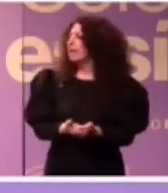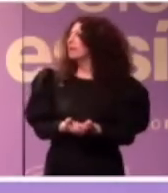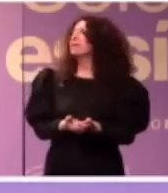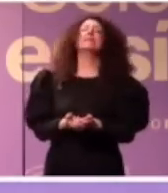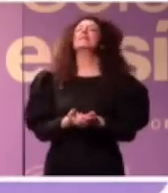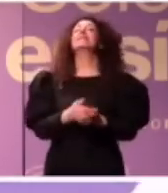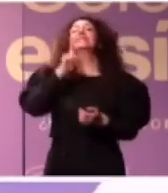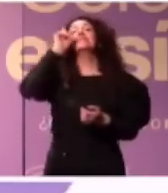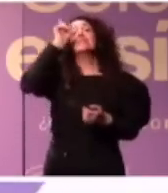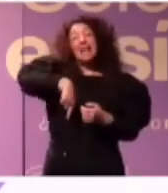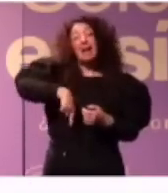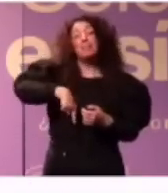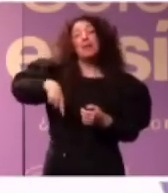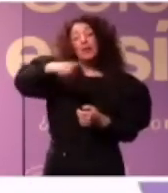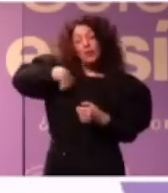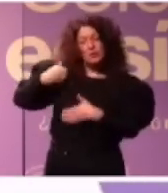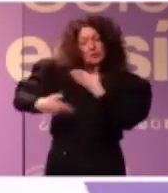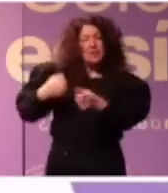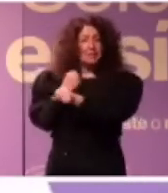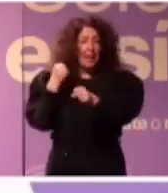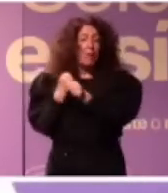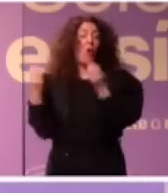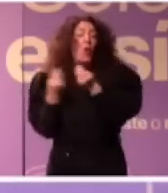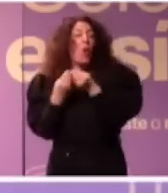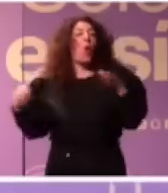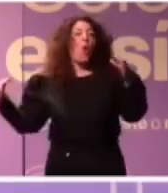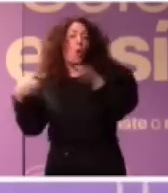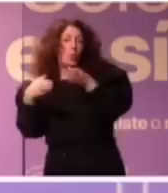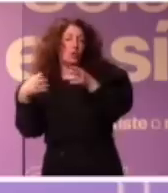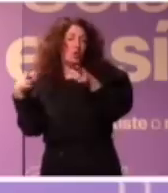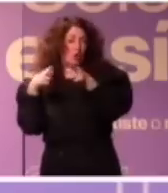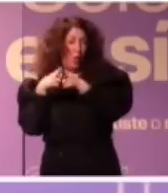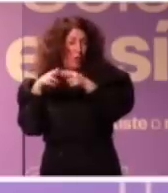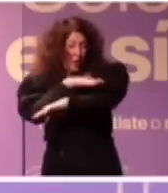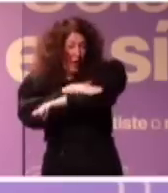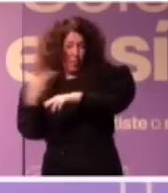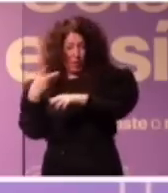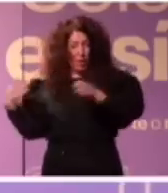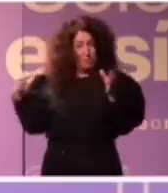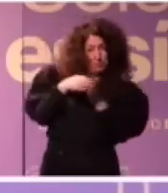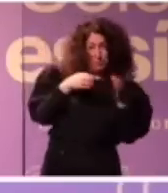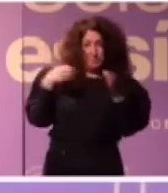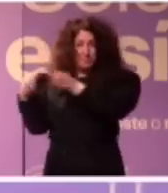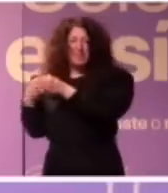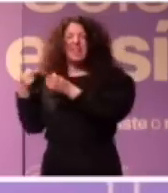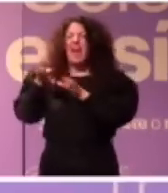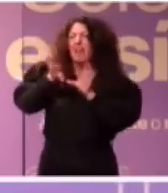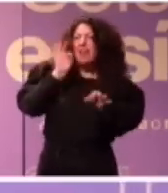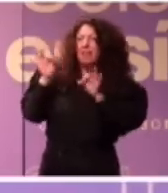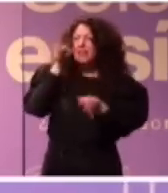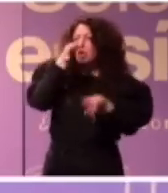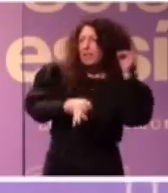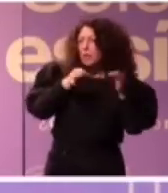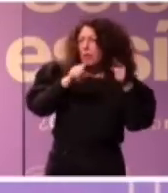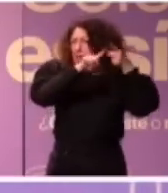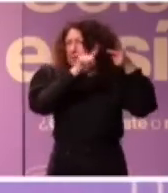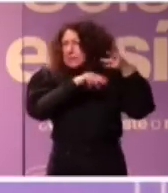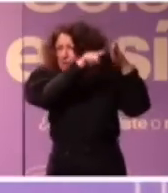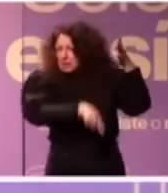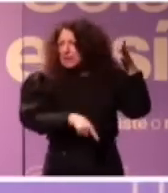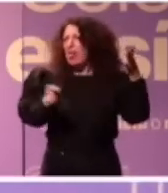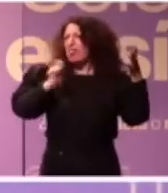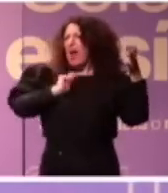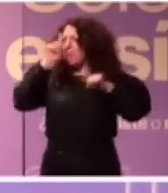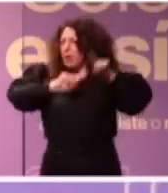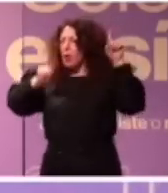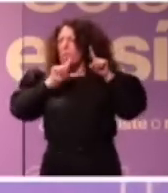analizando junto a nuestro socio de gobierno lo que estaba ocurriendo con esas decisiones judiciales minoritarias pero que han generado mucha preocupación. Y